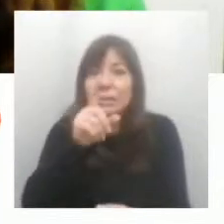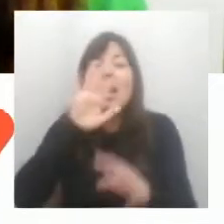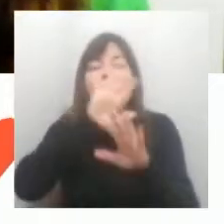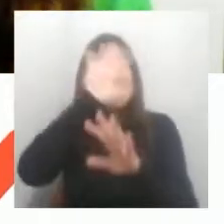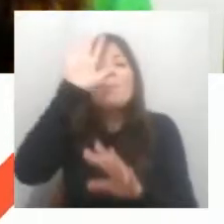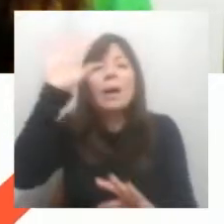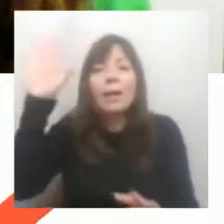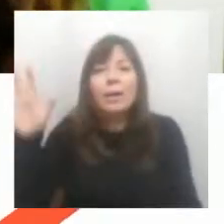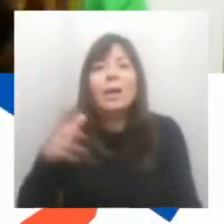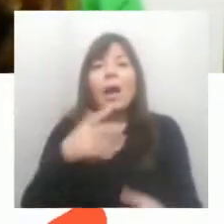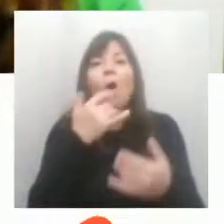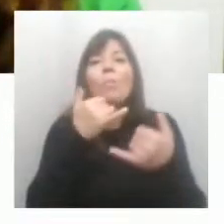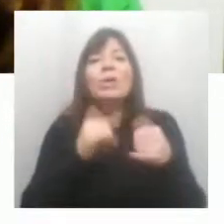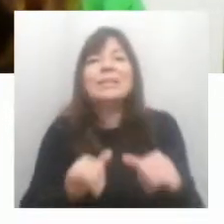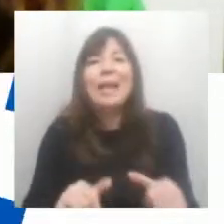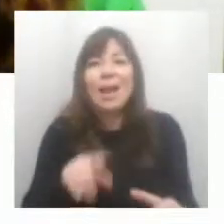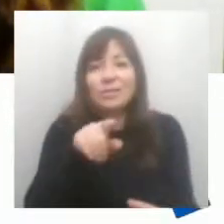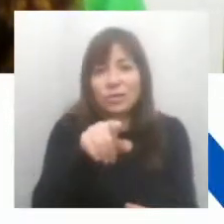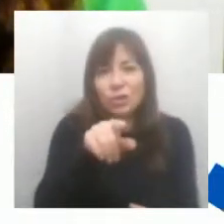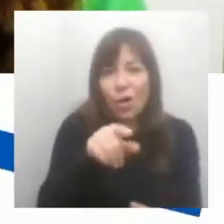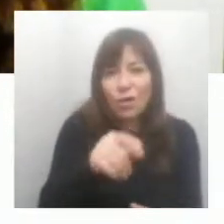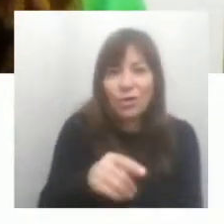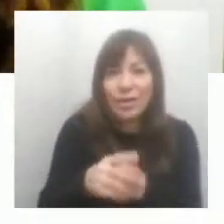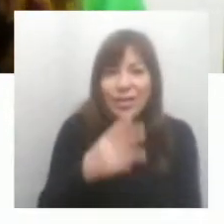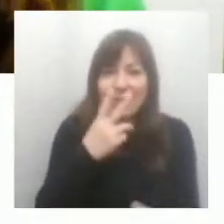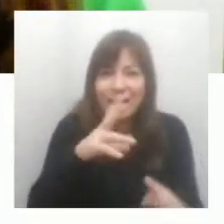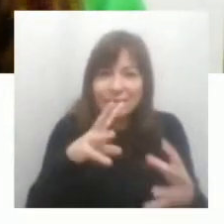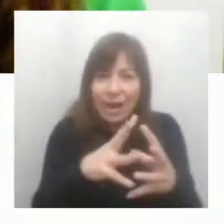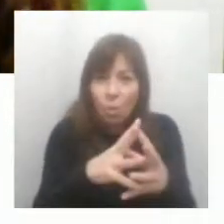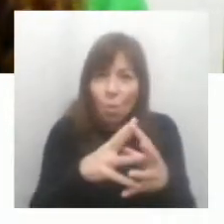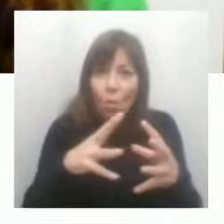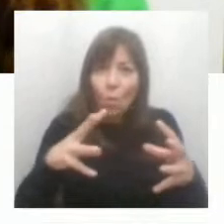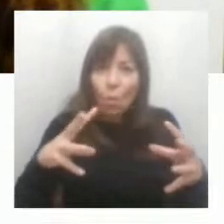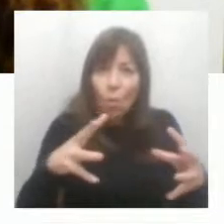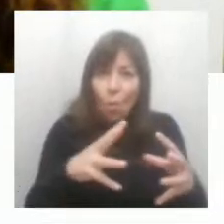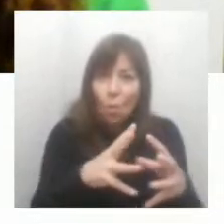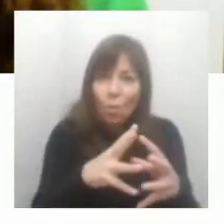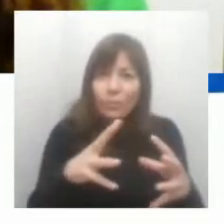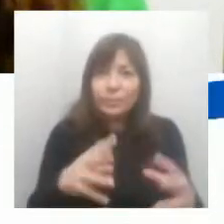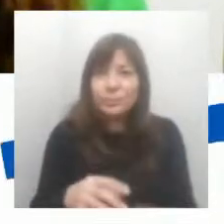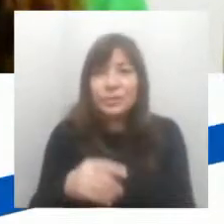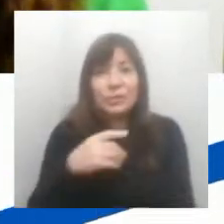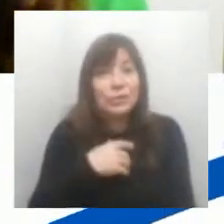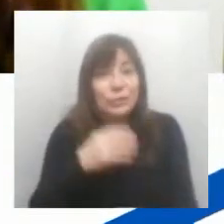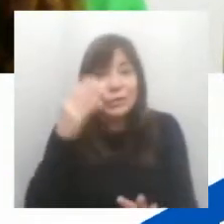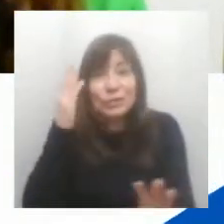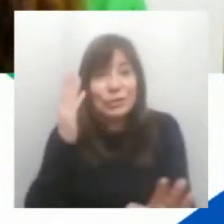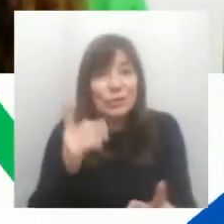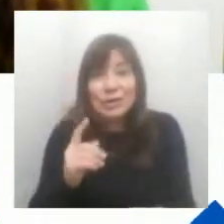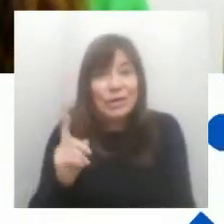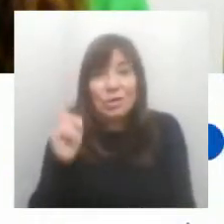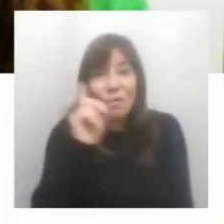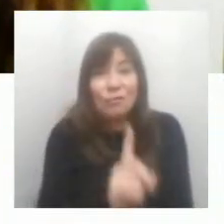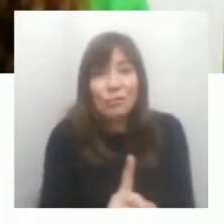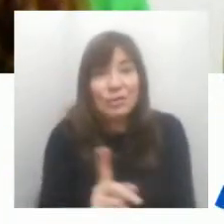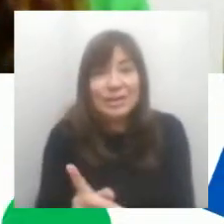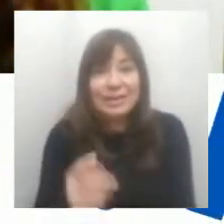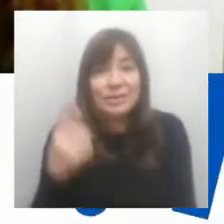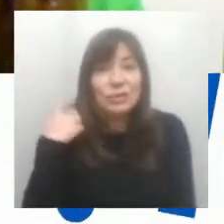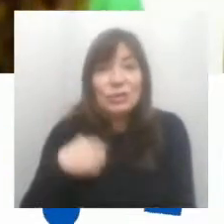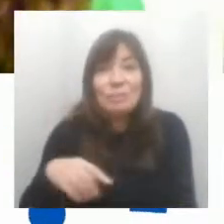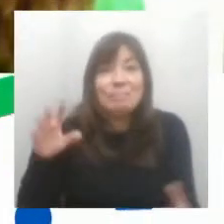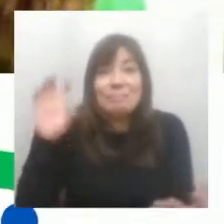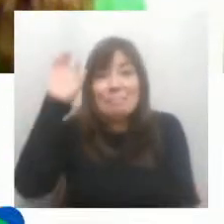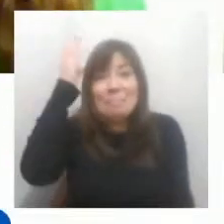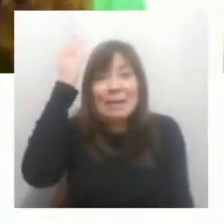o cómo viste tú también que fue la instalación de estas esferas? Mira, yo no estaba en ese momento, me lo perdí. Ya, me perdí la instalación